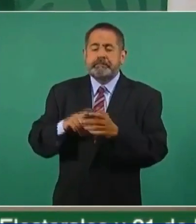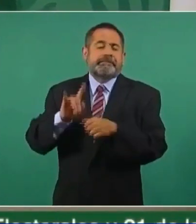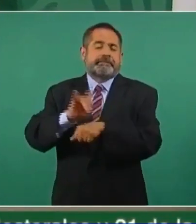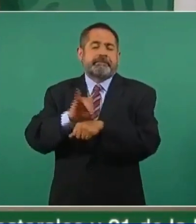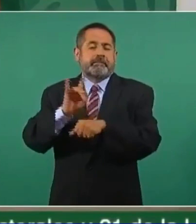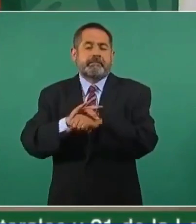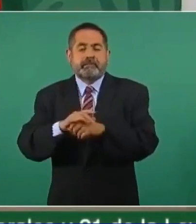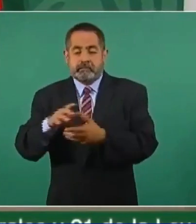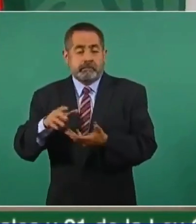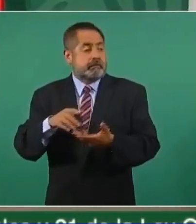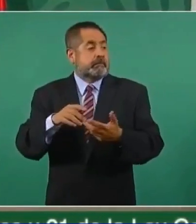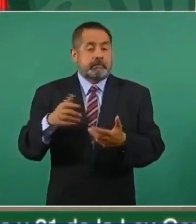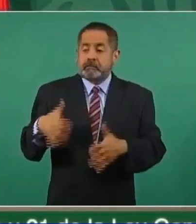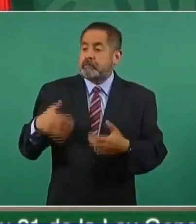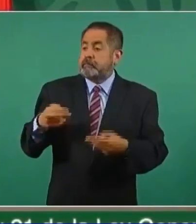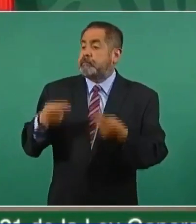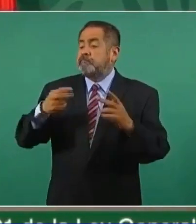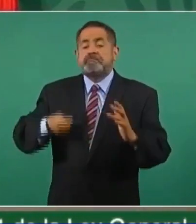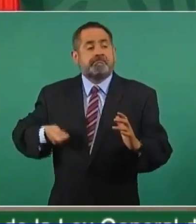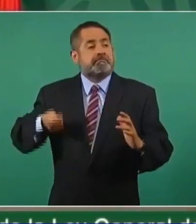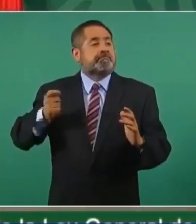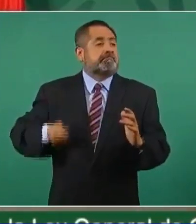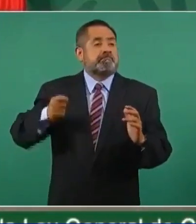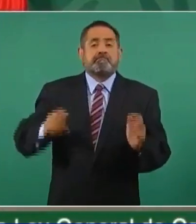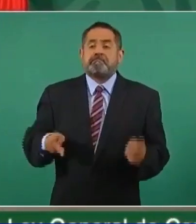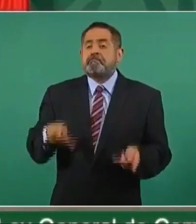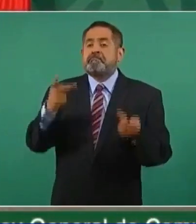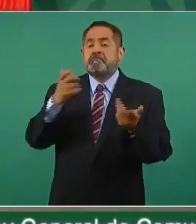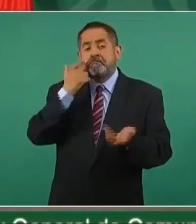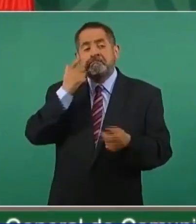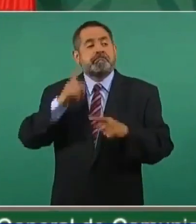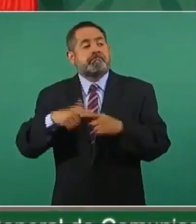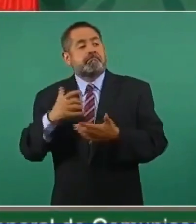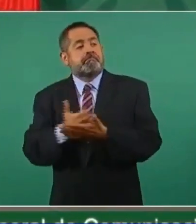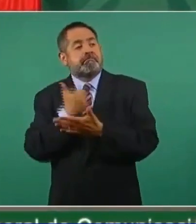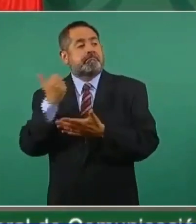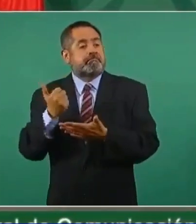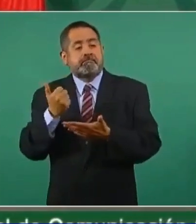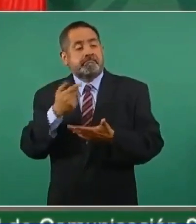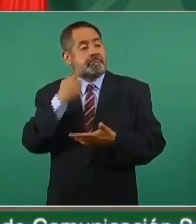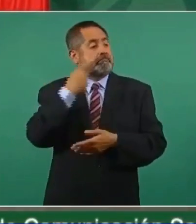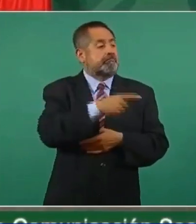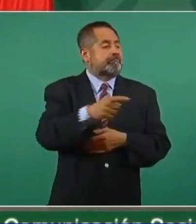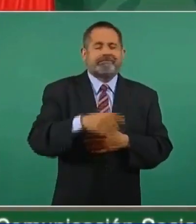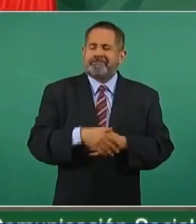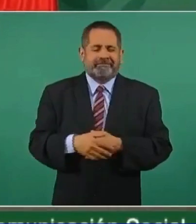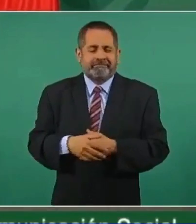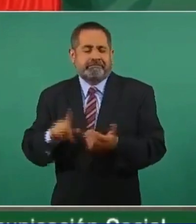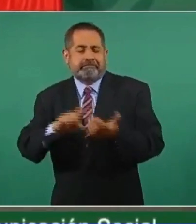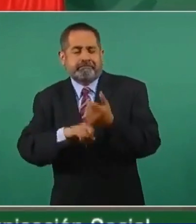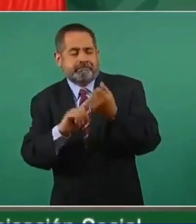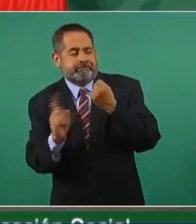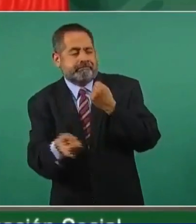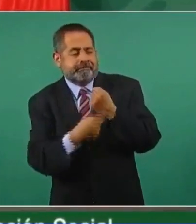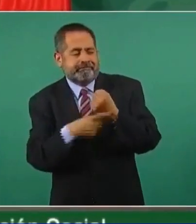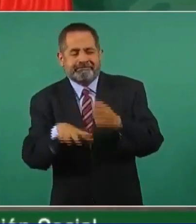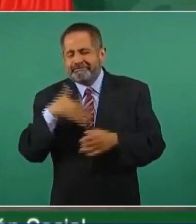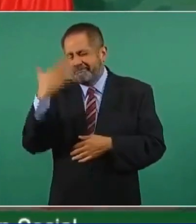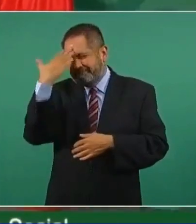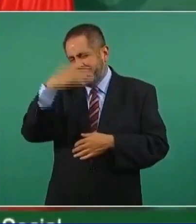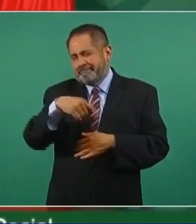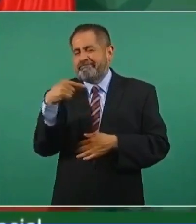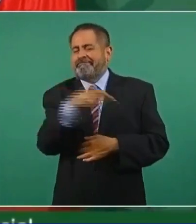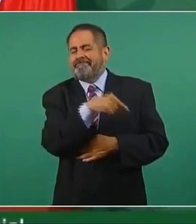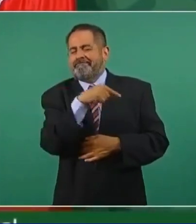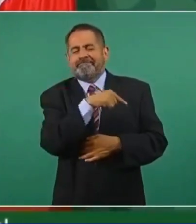subastas, pero lo cierto es que se sabía por anticipado a quién